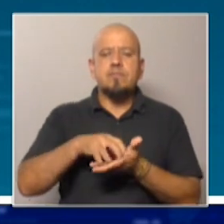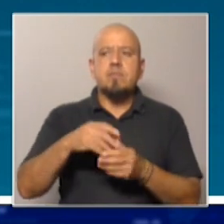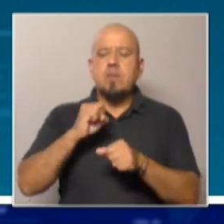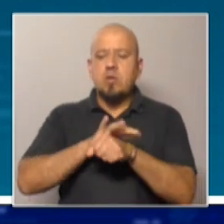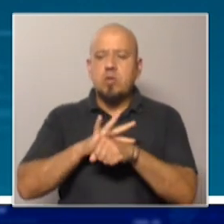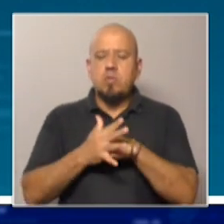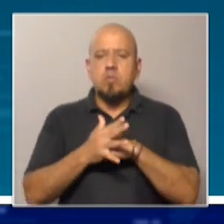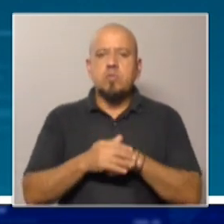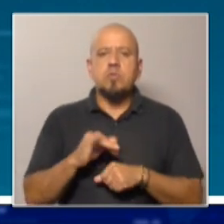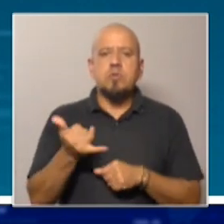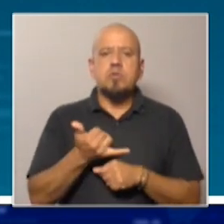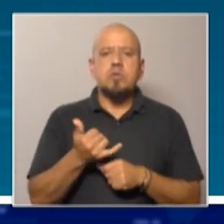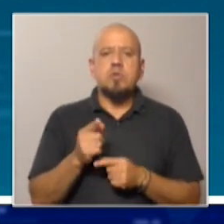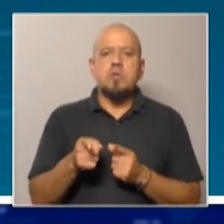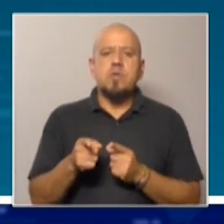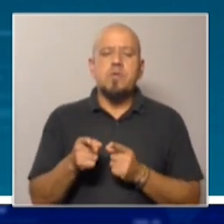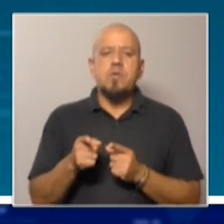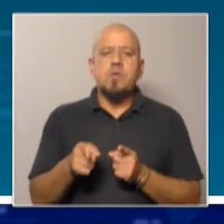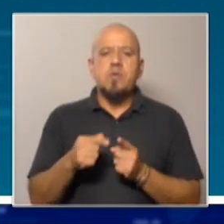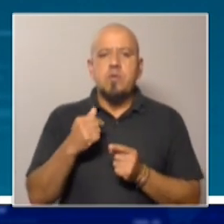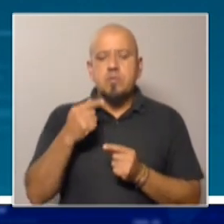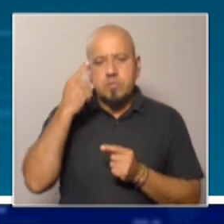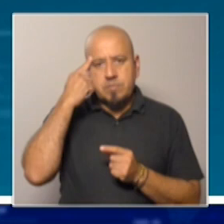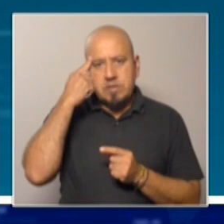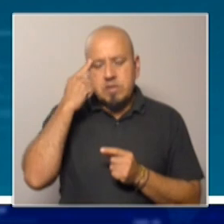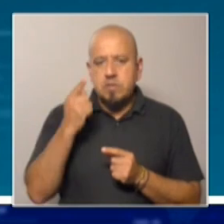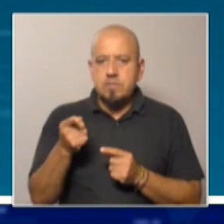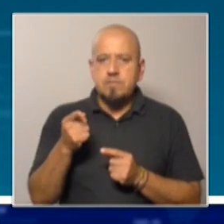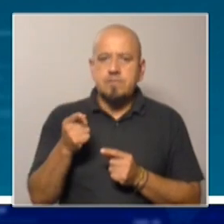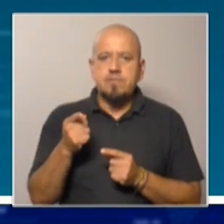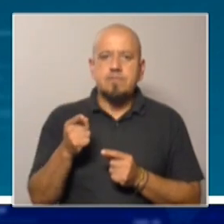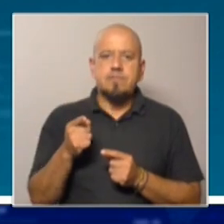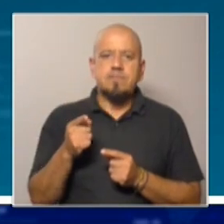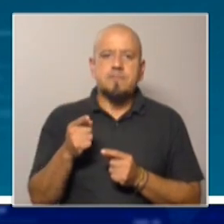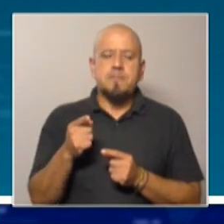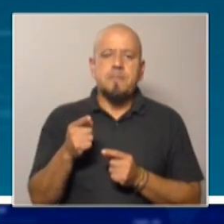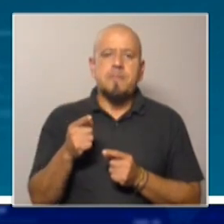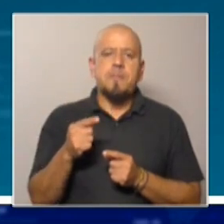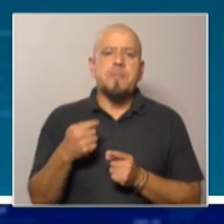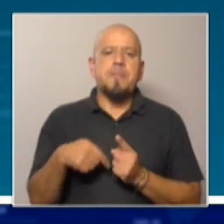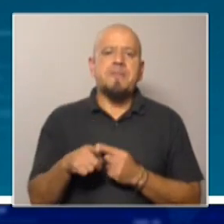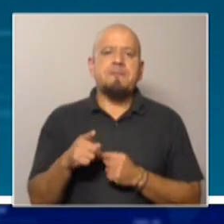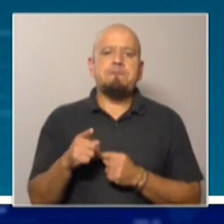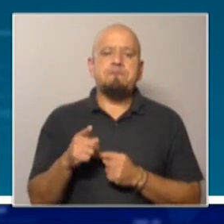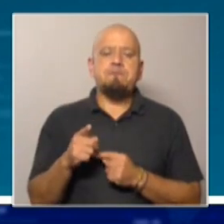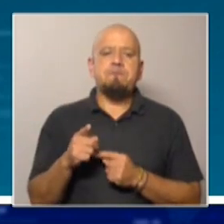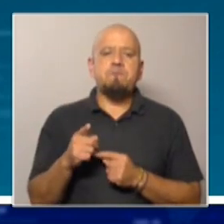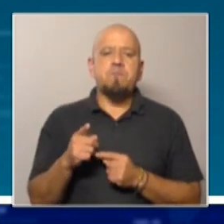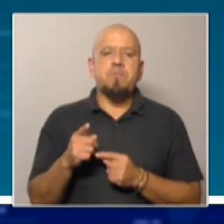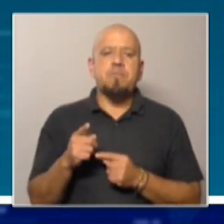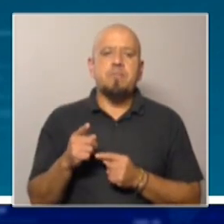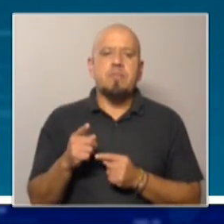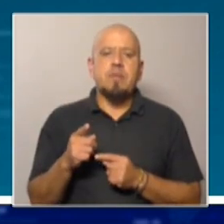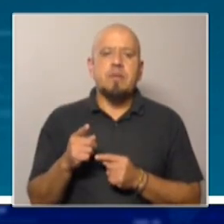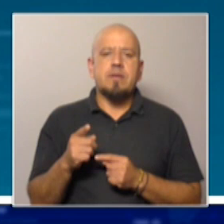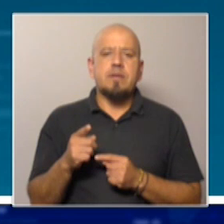COVID-19, ya lo veníamos como vaticinando y lo veníamos pensando de alguna manera que eso iba a suceder. Entonces, ya antes de que